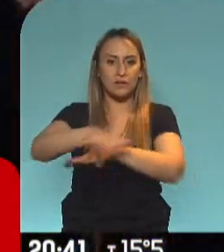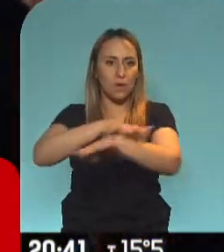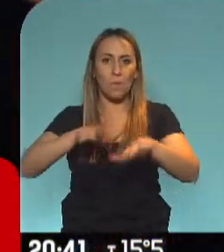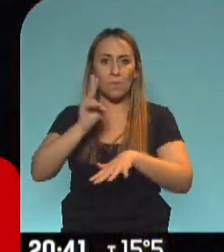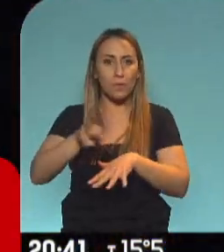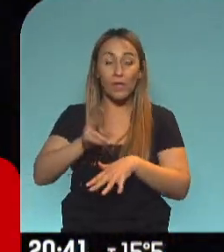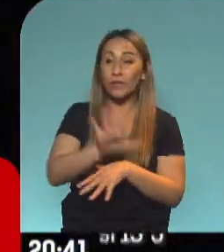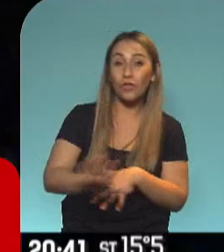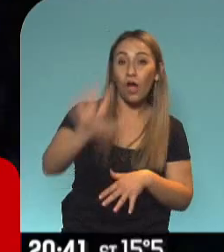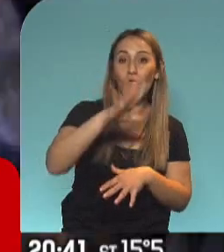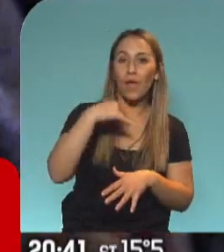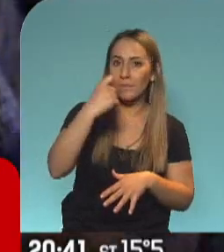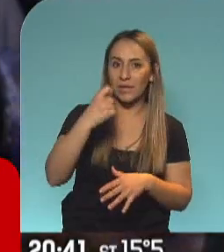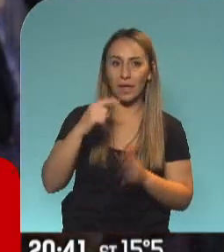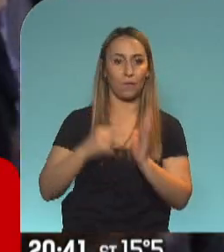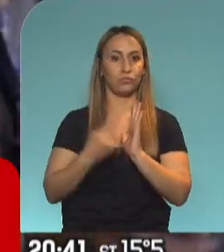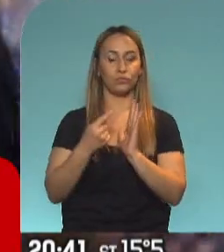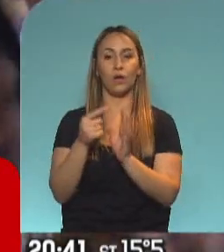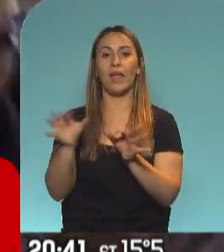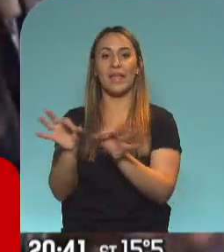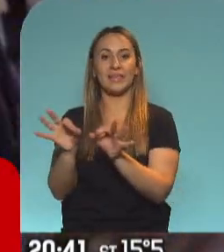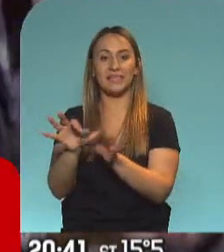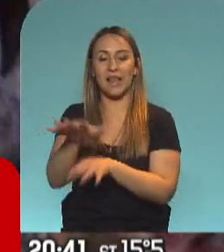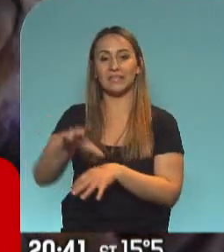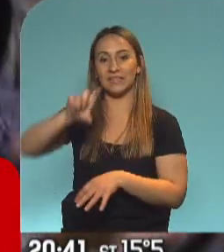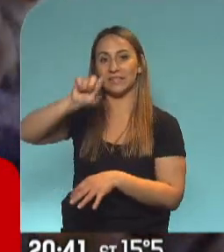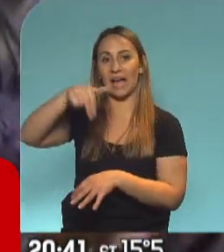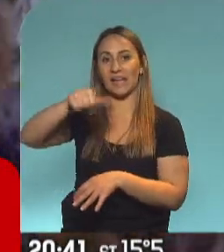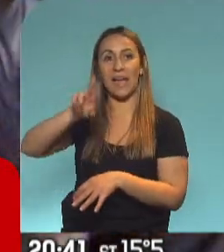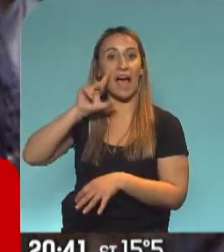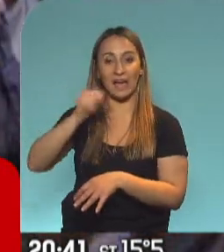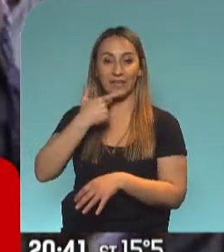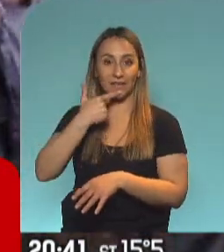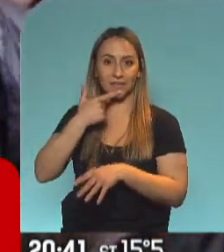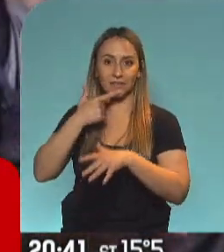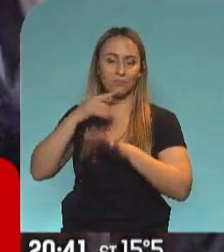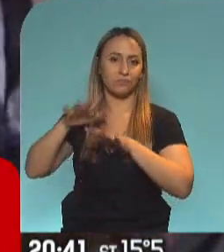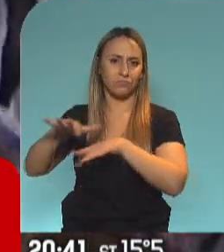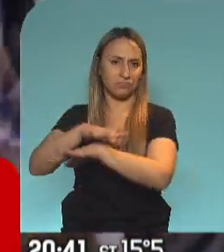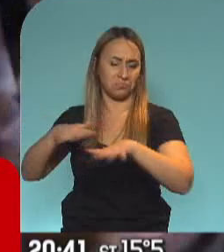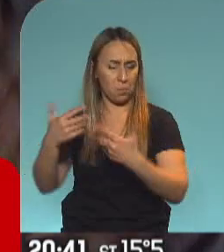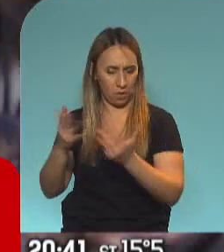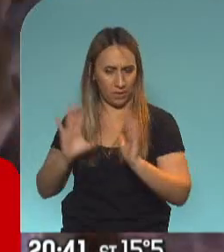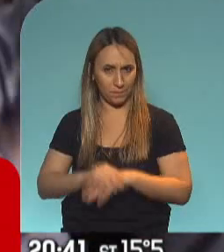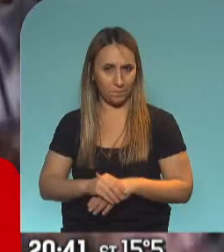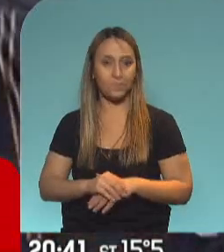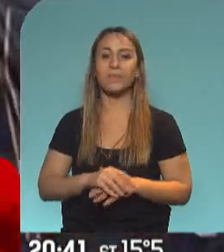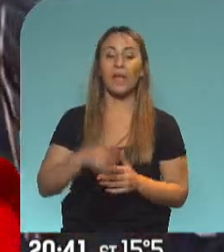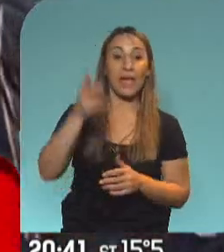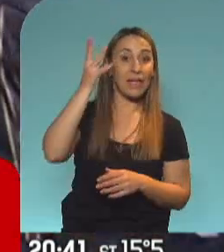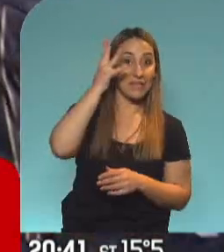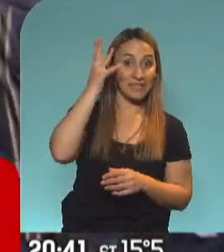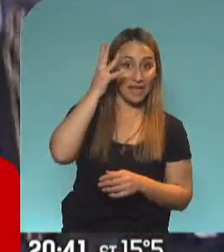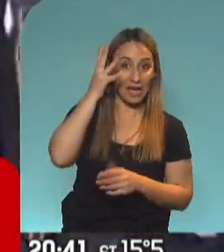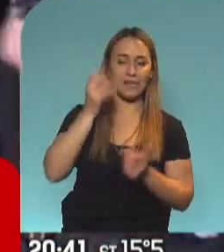el país, excepto en las Islas Canarias. Por otra parte, nos vamos a Italia, que estrena medidas para enfrentar